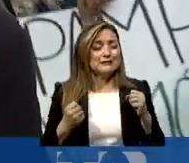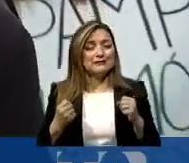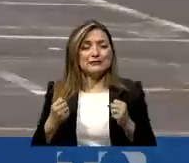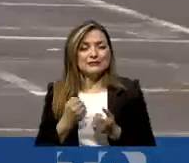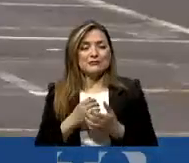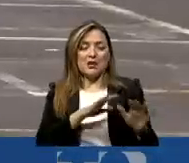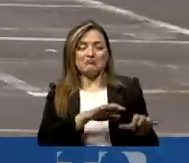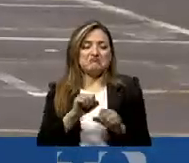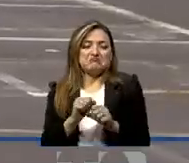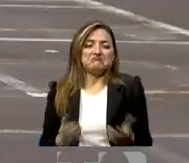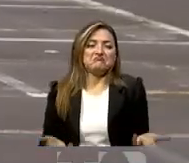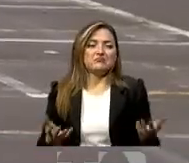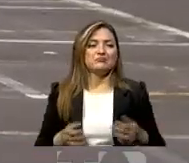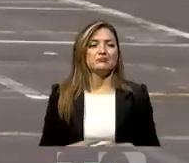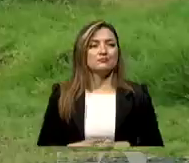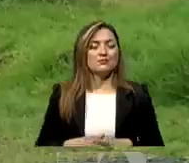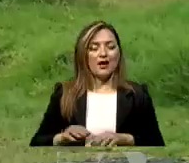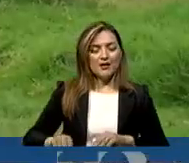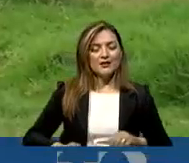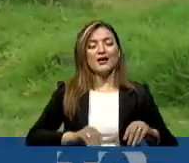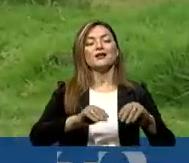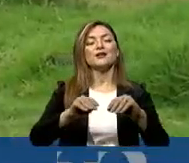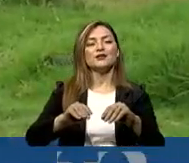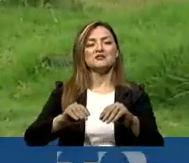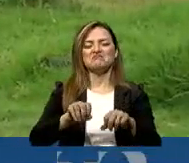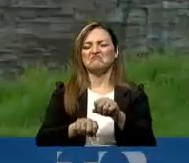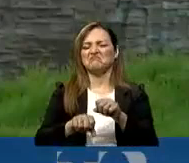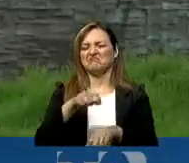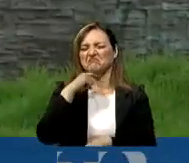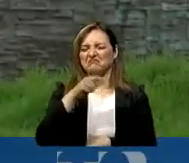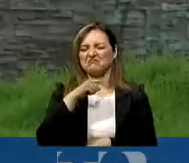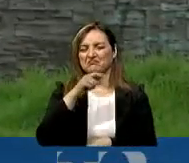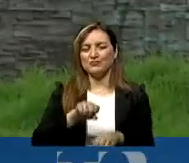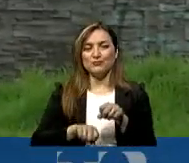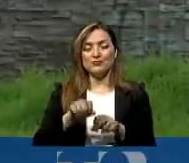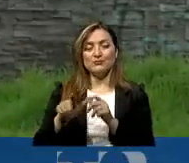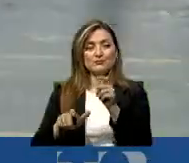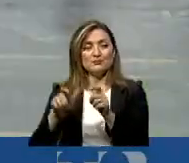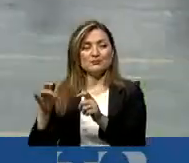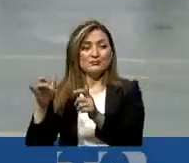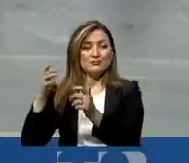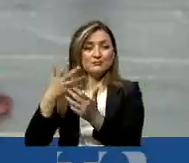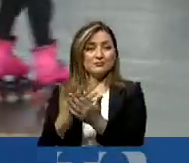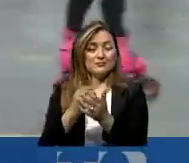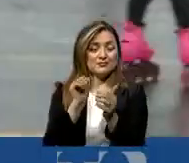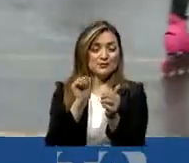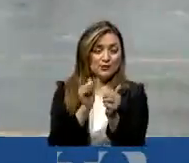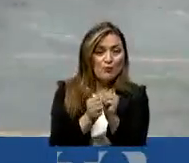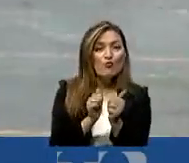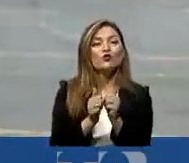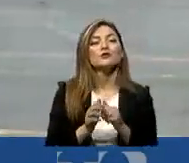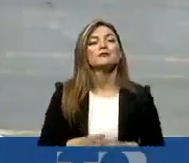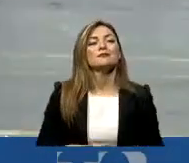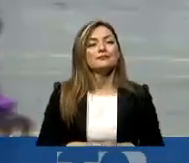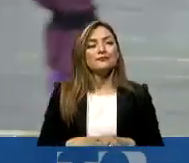nos van a quitar aquí aunque el terreno se encuentra en malas condiciones personas de todas las edades acuden a hacer deporte marco